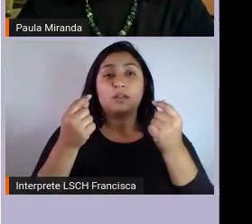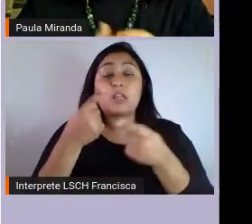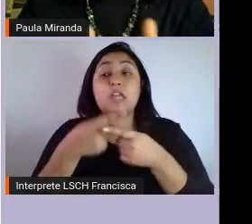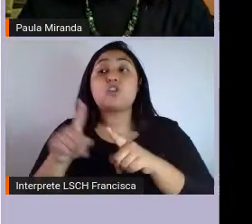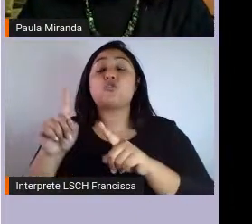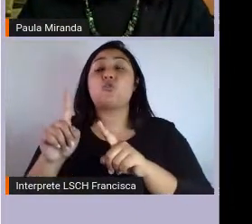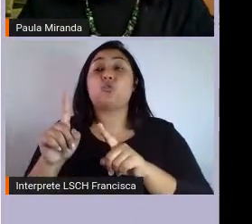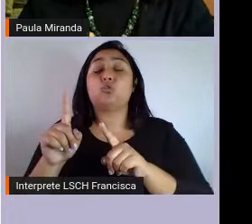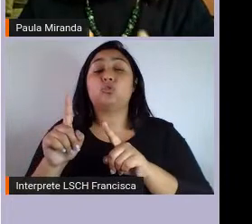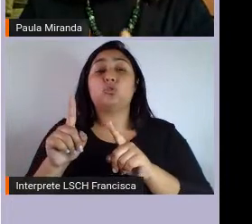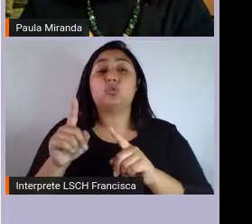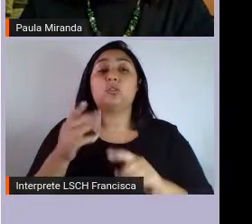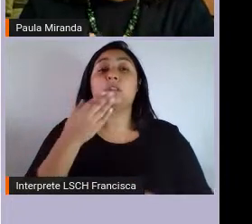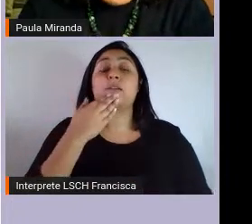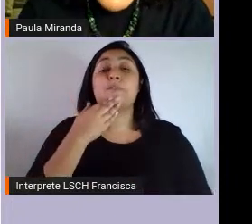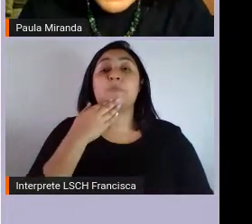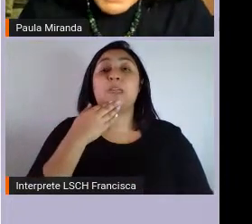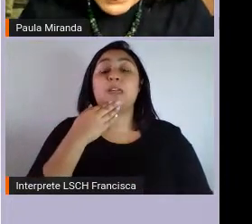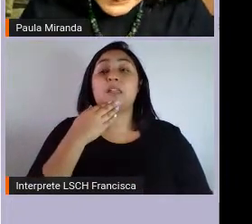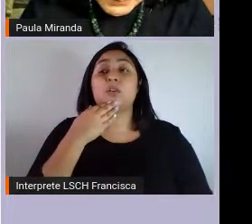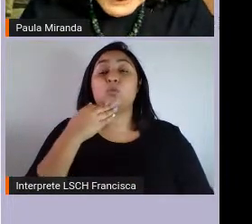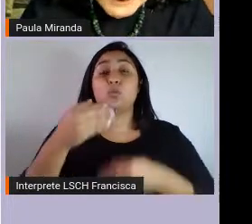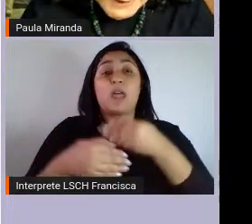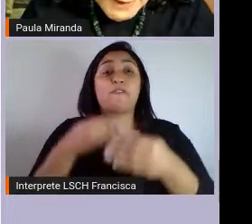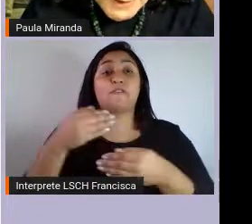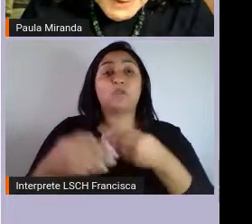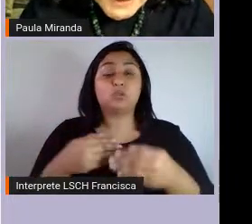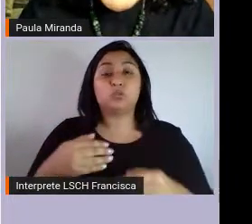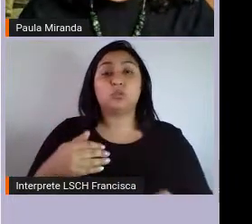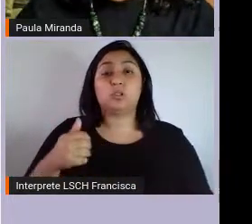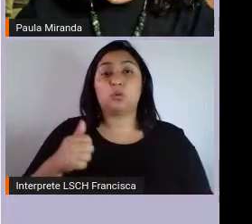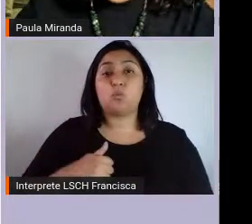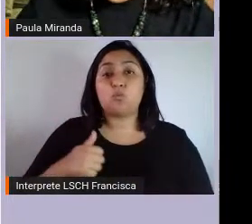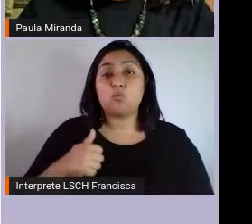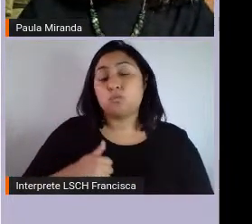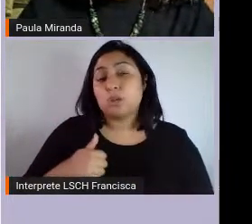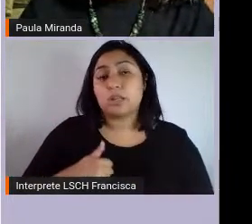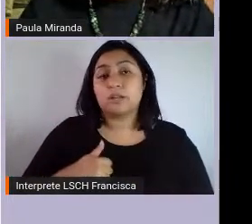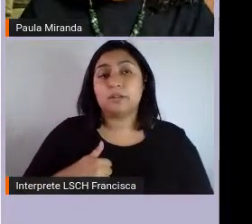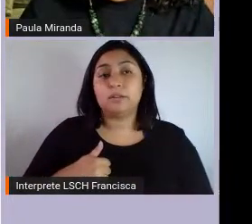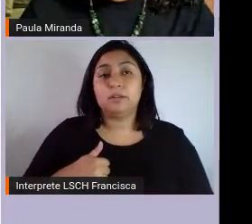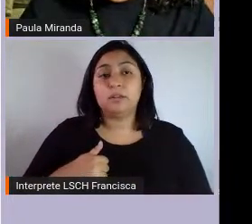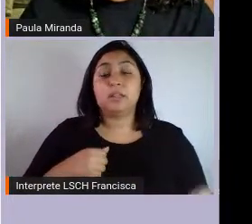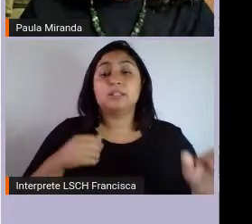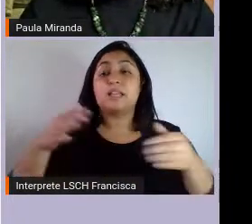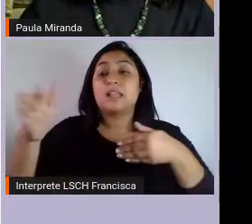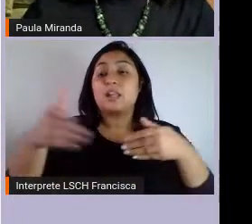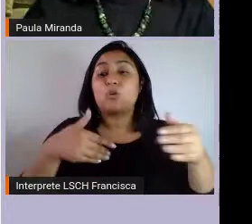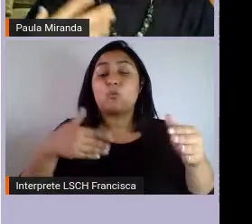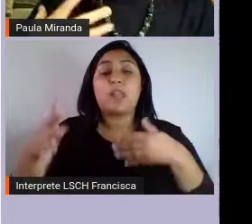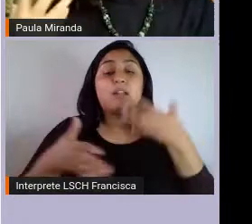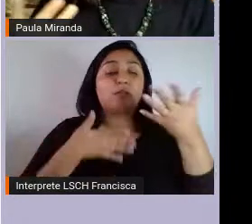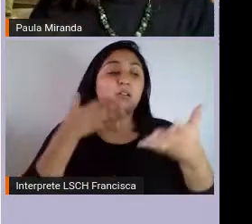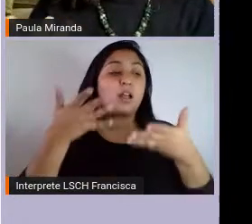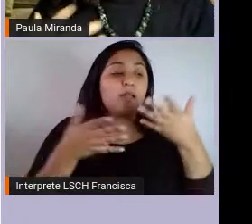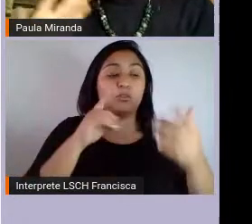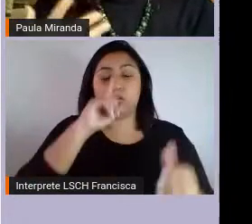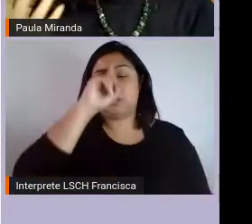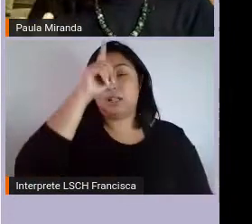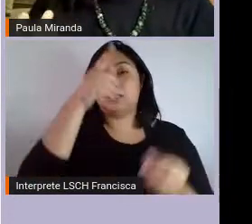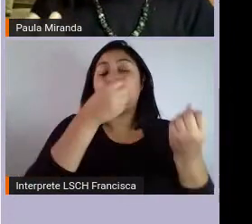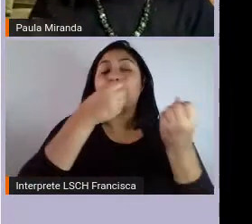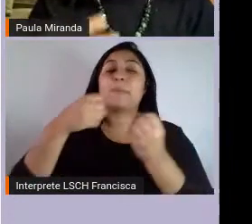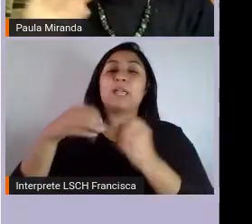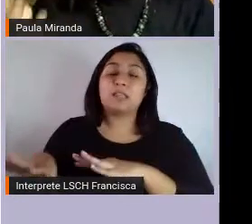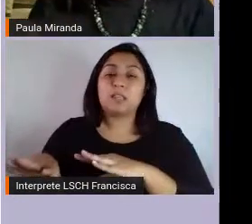y una función fundamental que ella debe cumplir respecto a la cultura chilena es recopilar el canto de la tradición perdido en las versiones